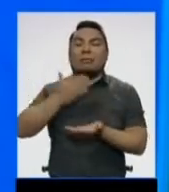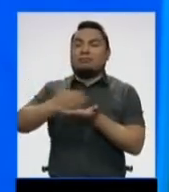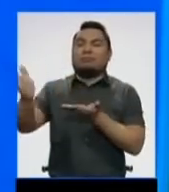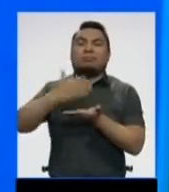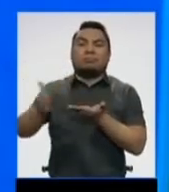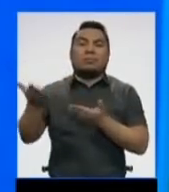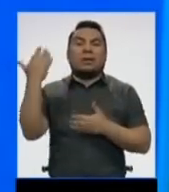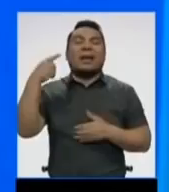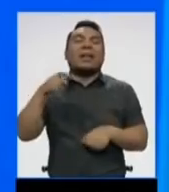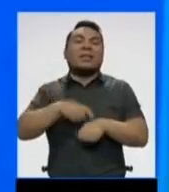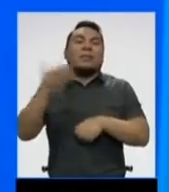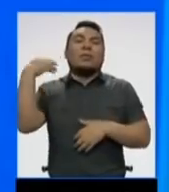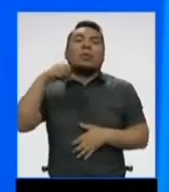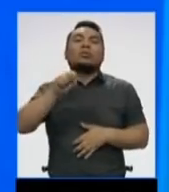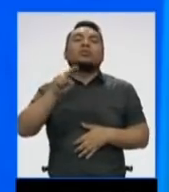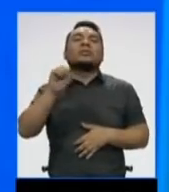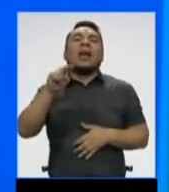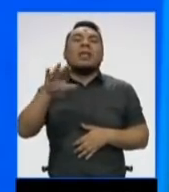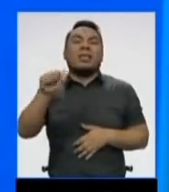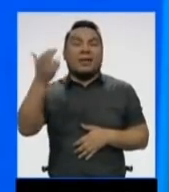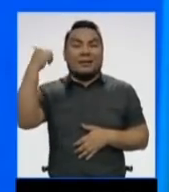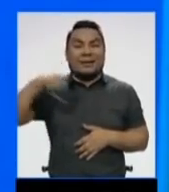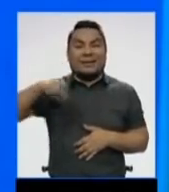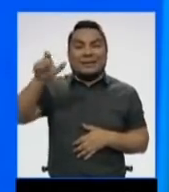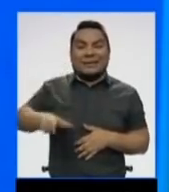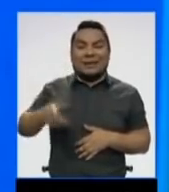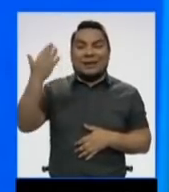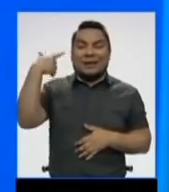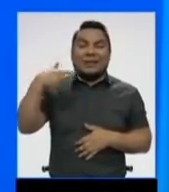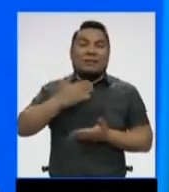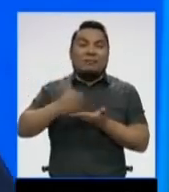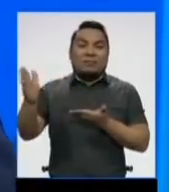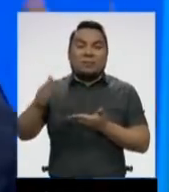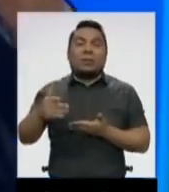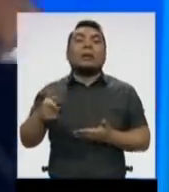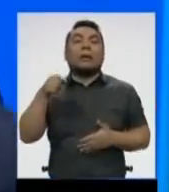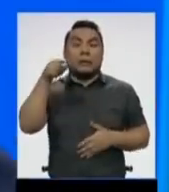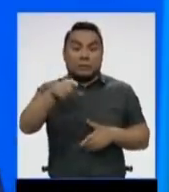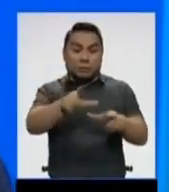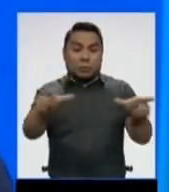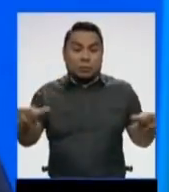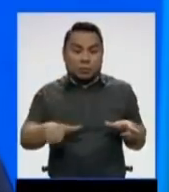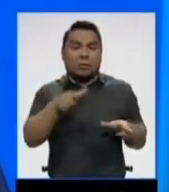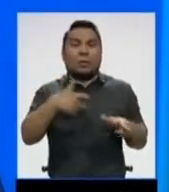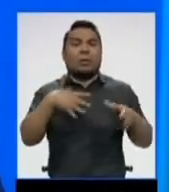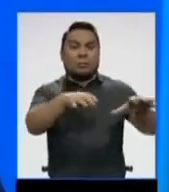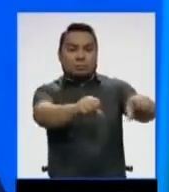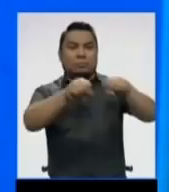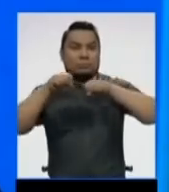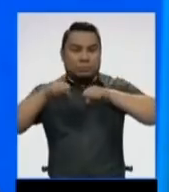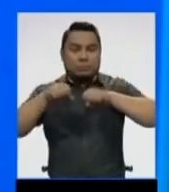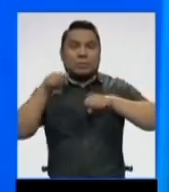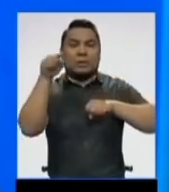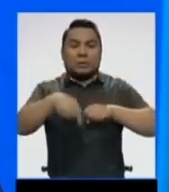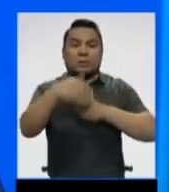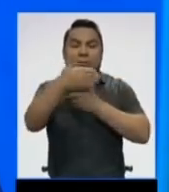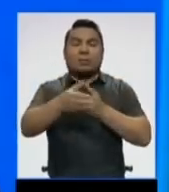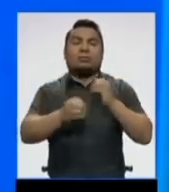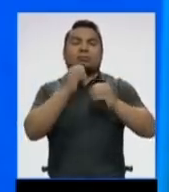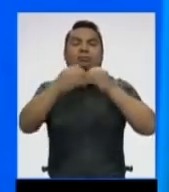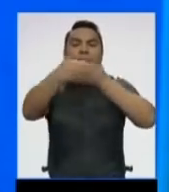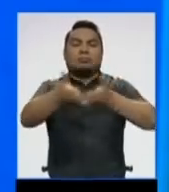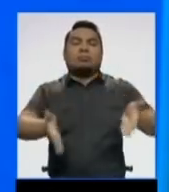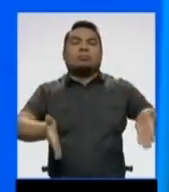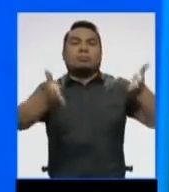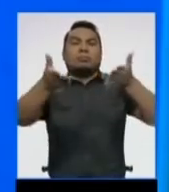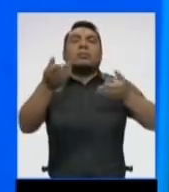el tiempo de la Susana Villarán, de la alcaldesa, nosotros podemos retomar ese lugar, hacer un hipermercado donde ellos